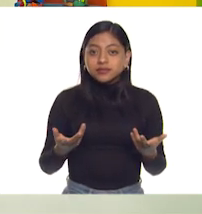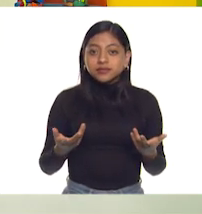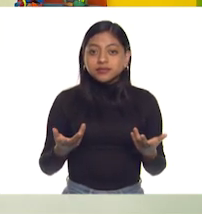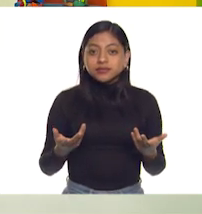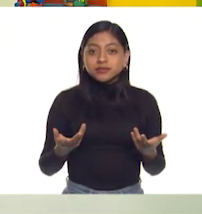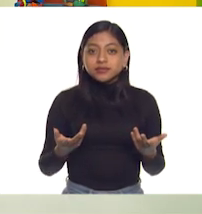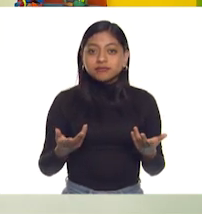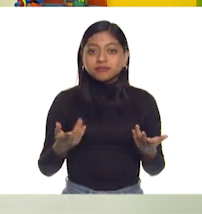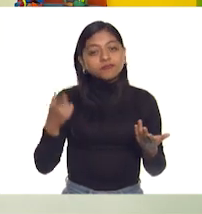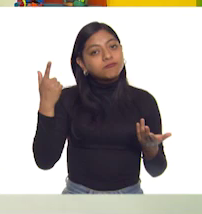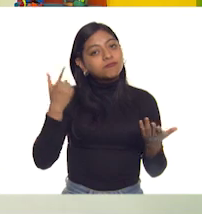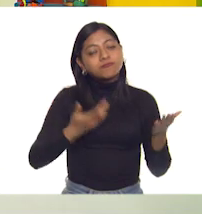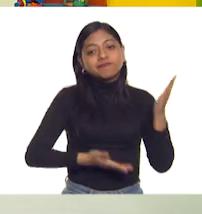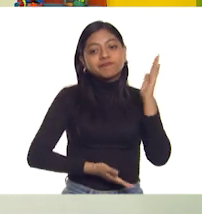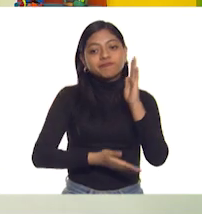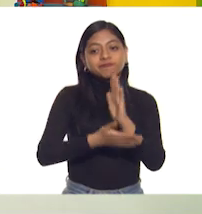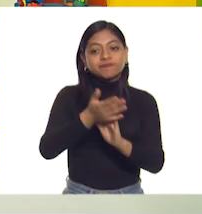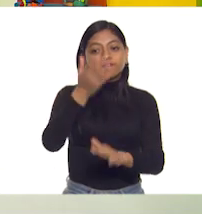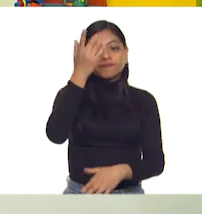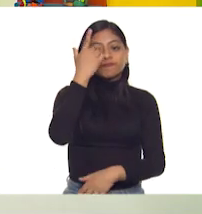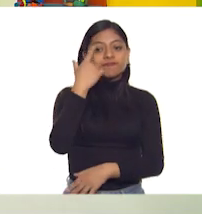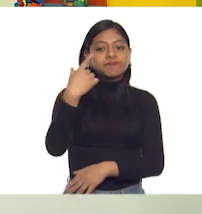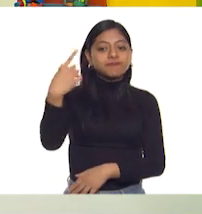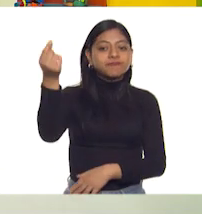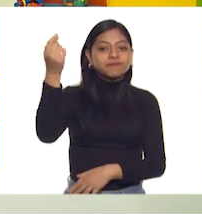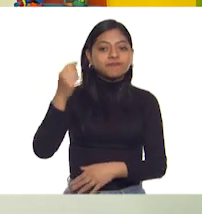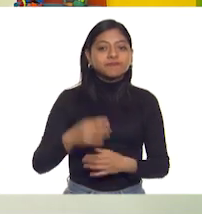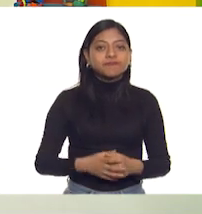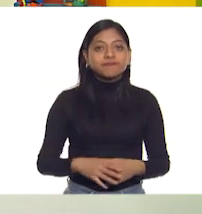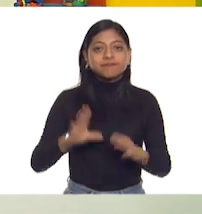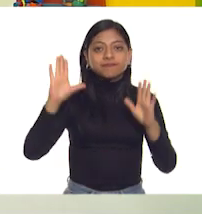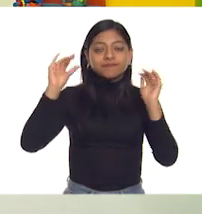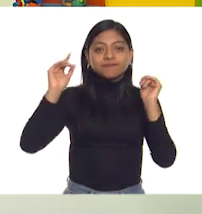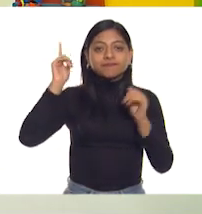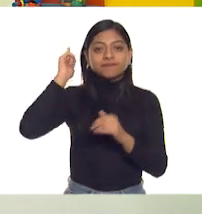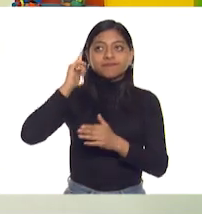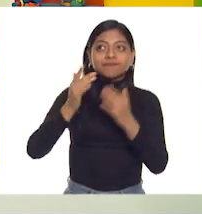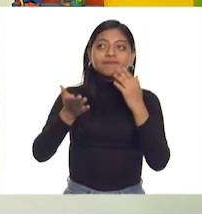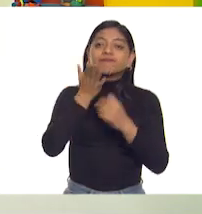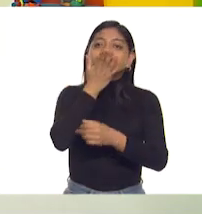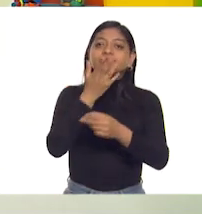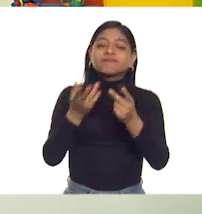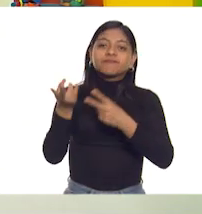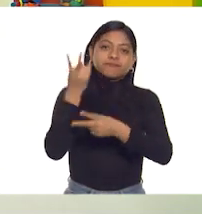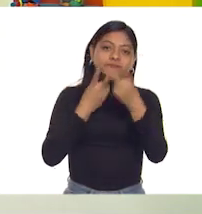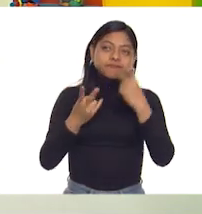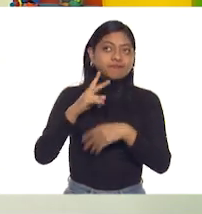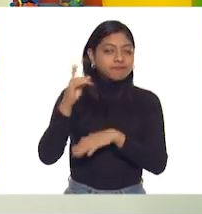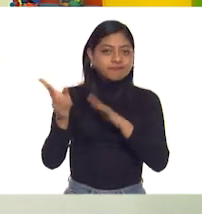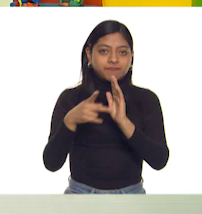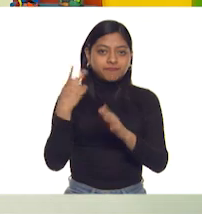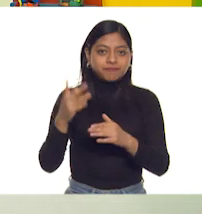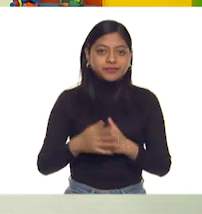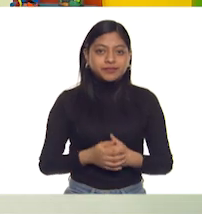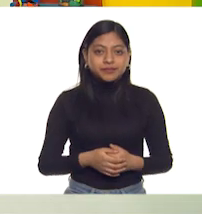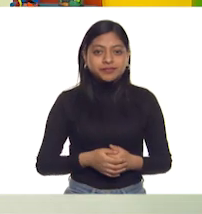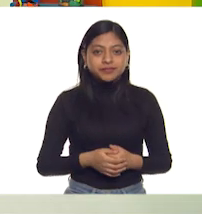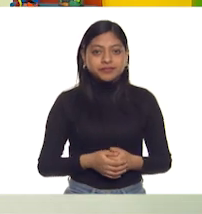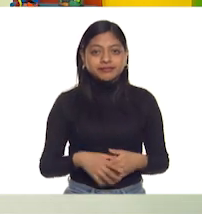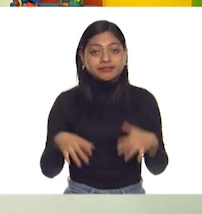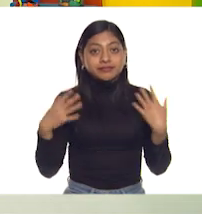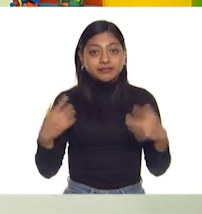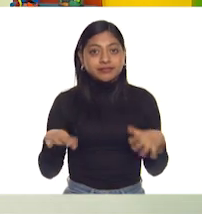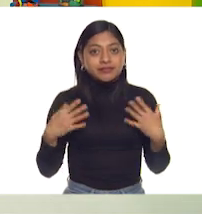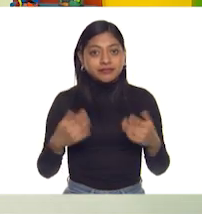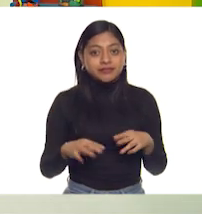¡Adiós! ¡Ay, se fueron! ¡Adiós! ¡Vuelvan pronto! ¡Guau! ¡Carla! ¡Qué